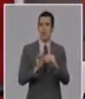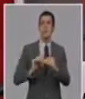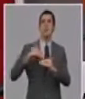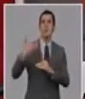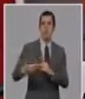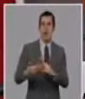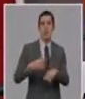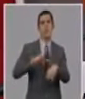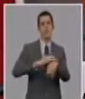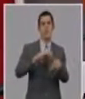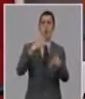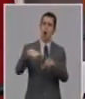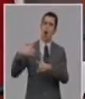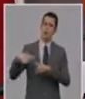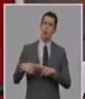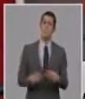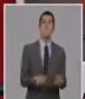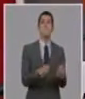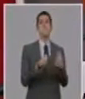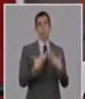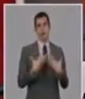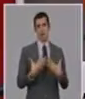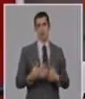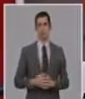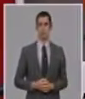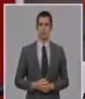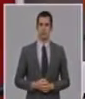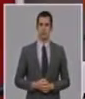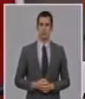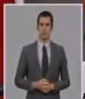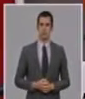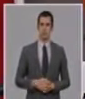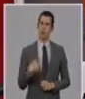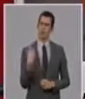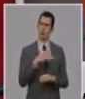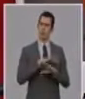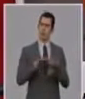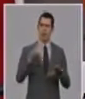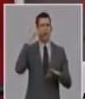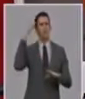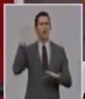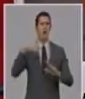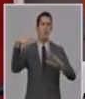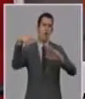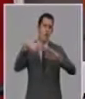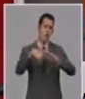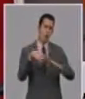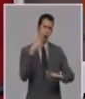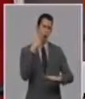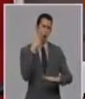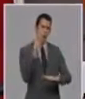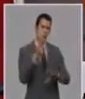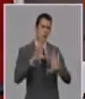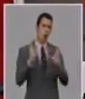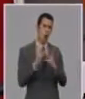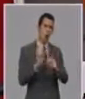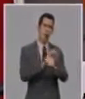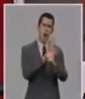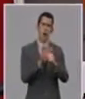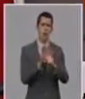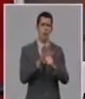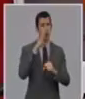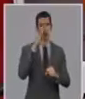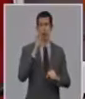conociendo. Y en segundo lugar, decirles que nuestro sistema de salud y los demás subsistemas que han